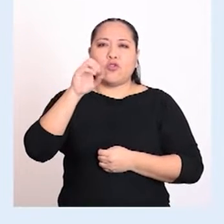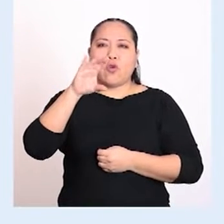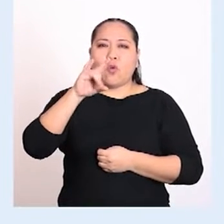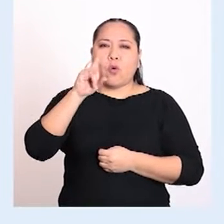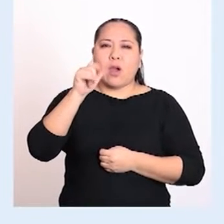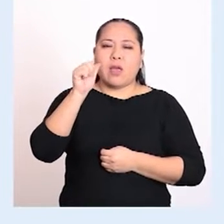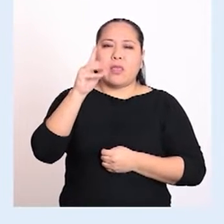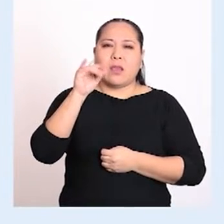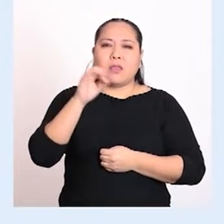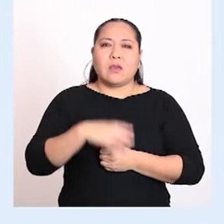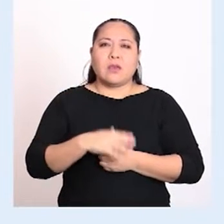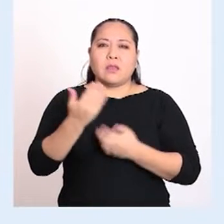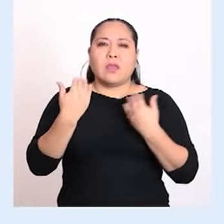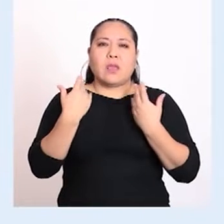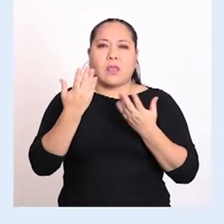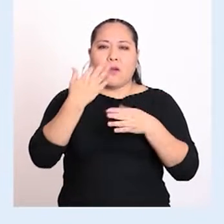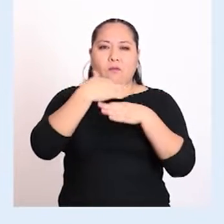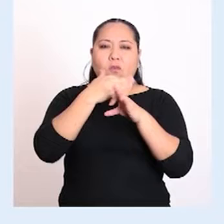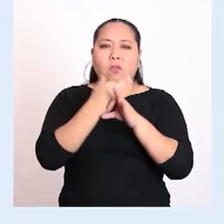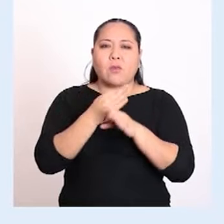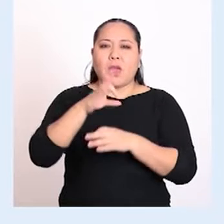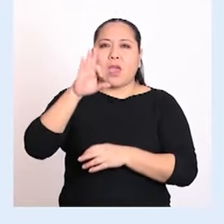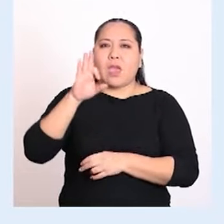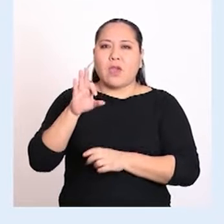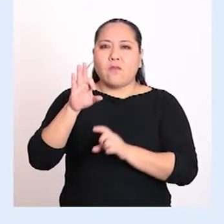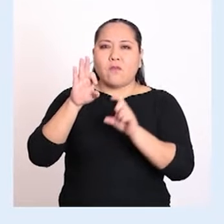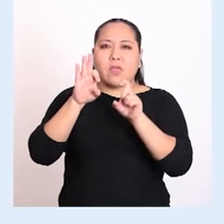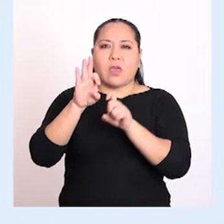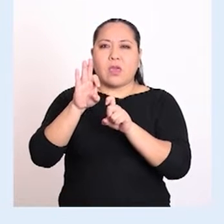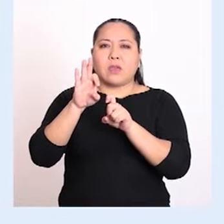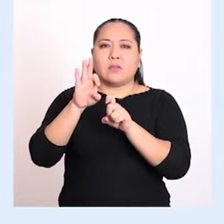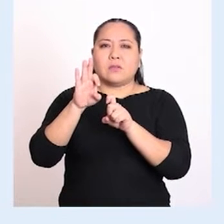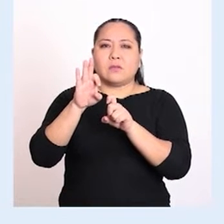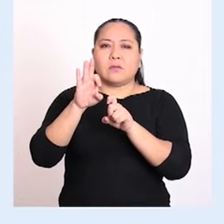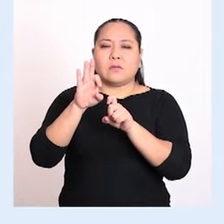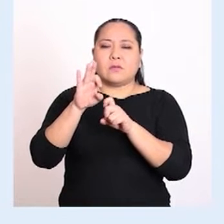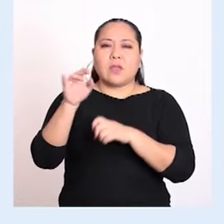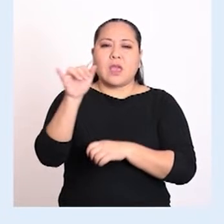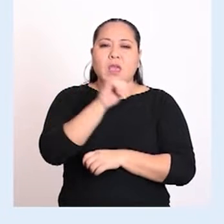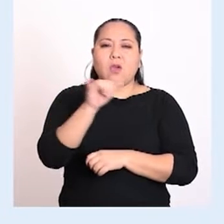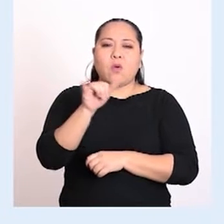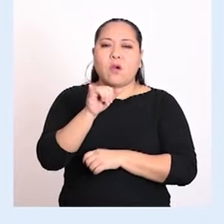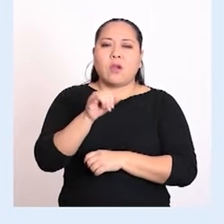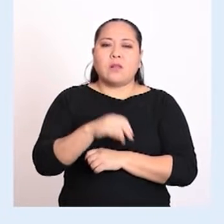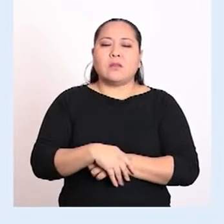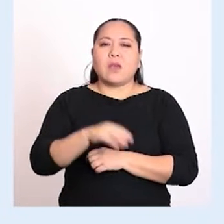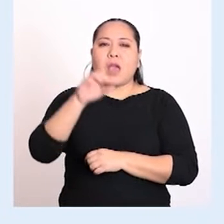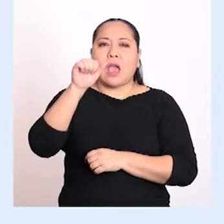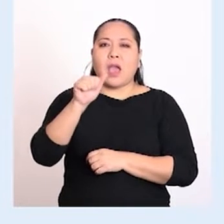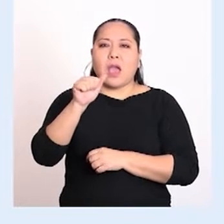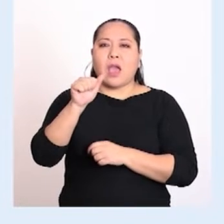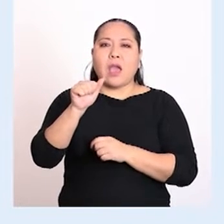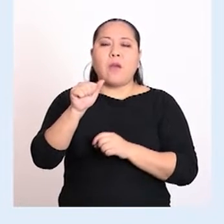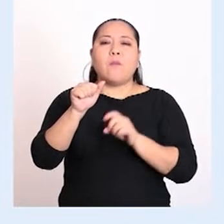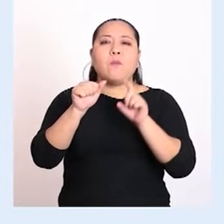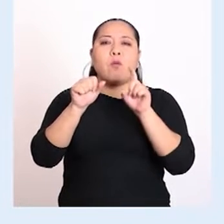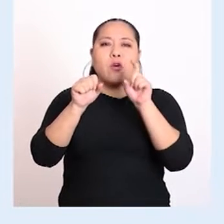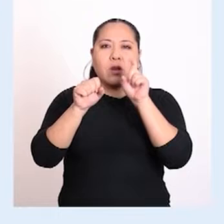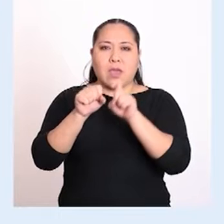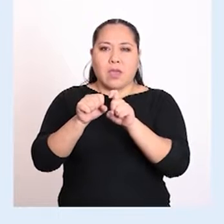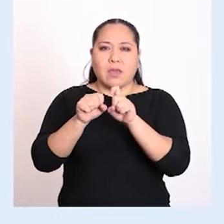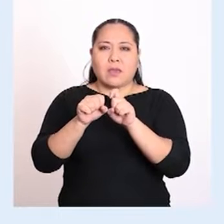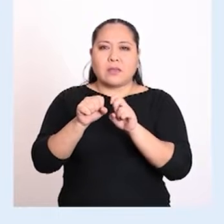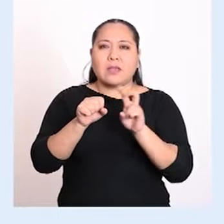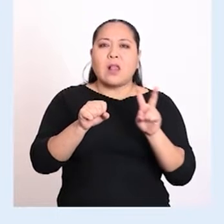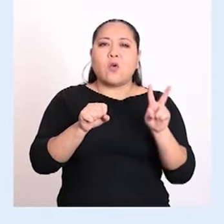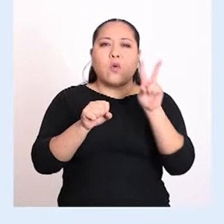función cuadrática tiene la forma f de x igual a por